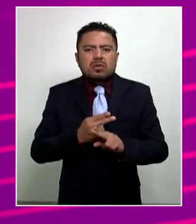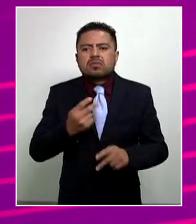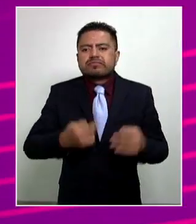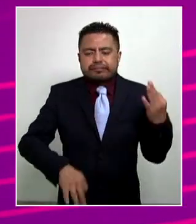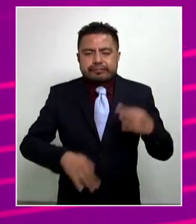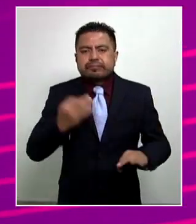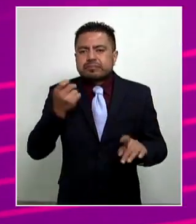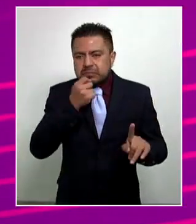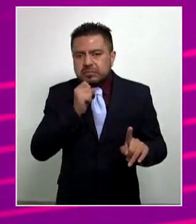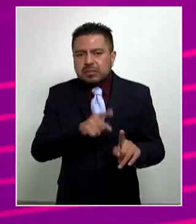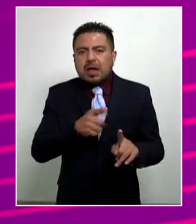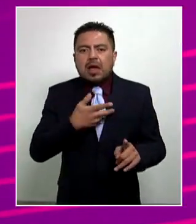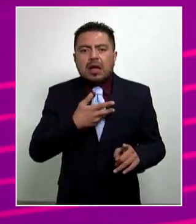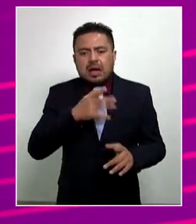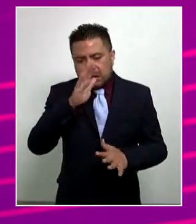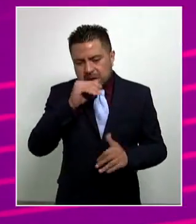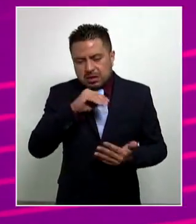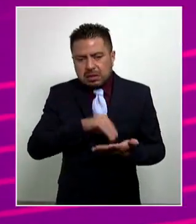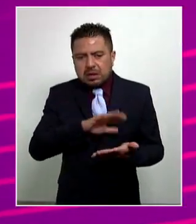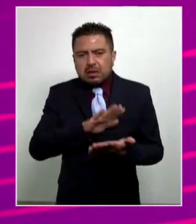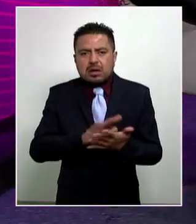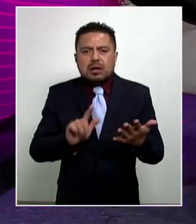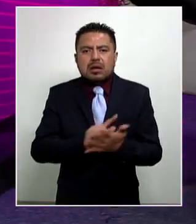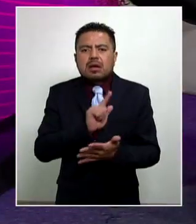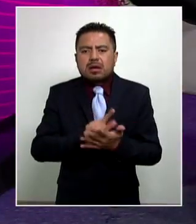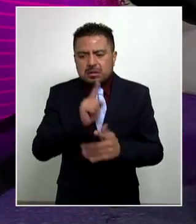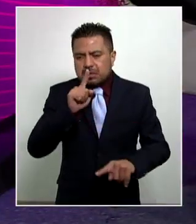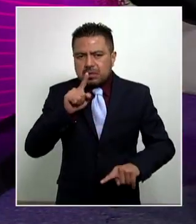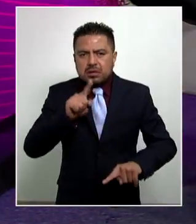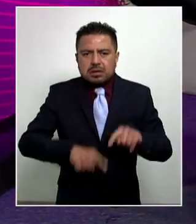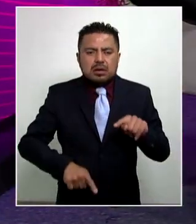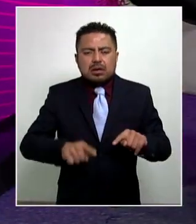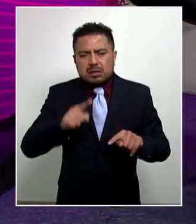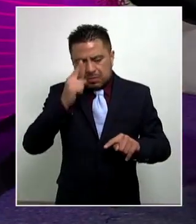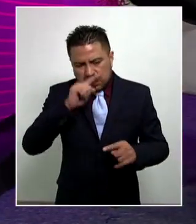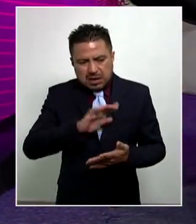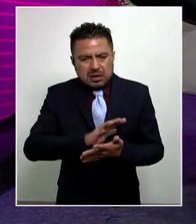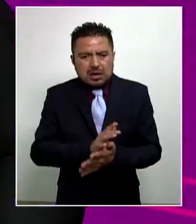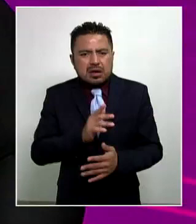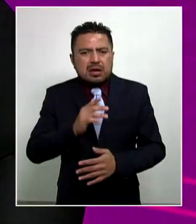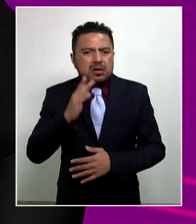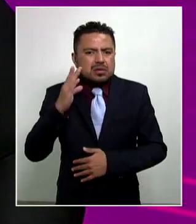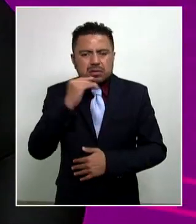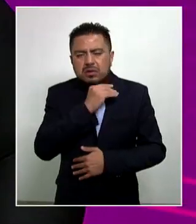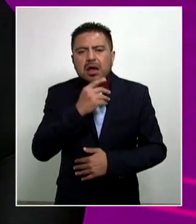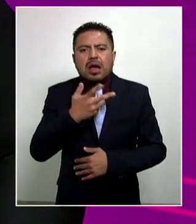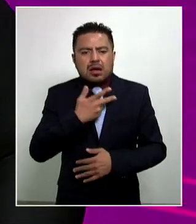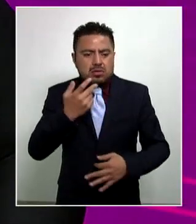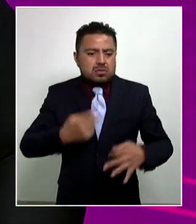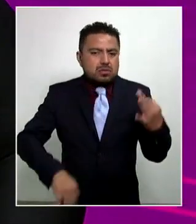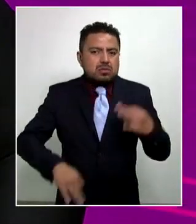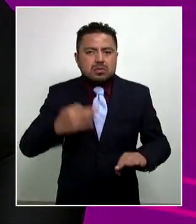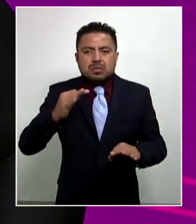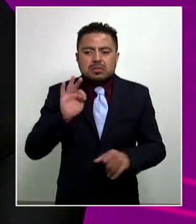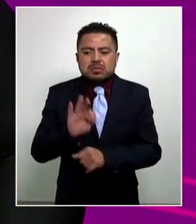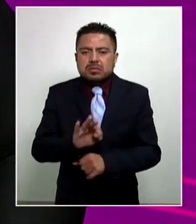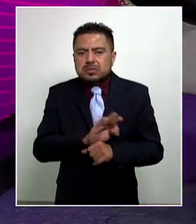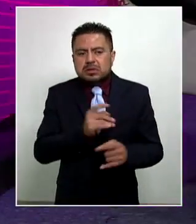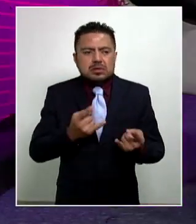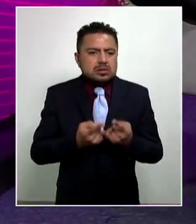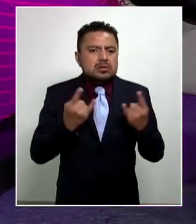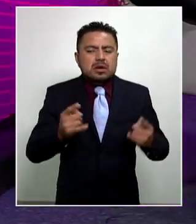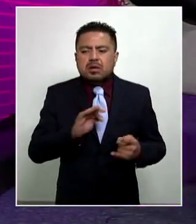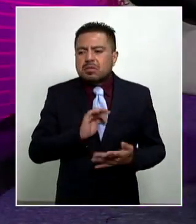jurídico, porque tenemos una convención para la eliminación de la discriminación racial, tiene un arraigo jurídico, conceptual, histórico, entonces